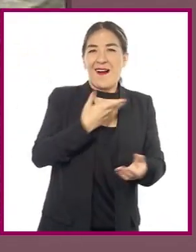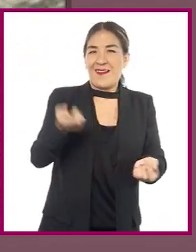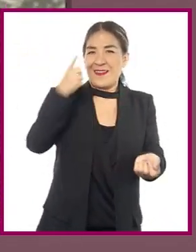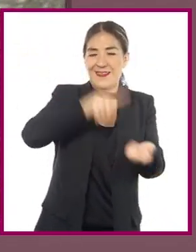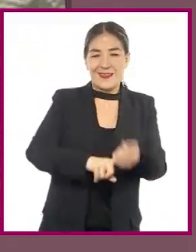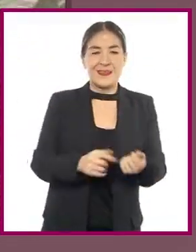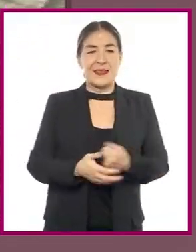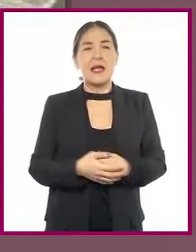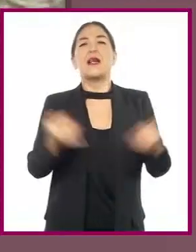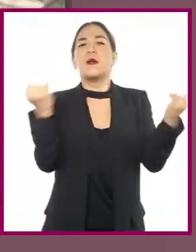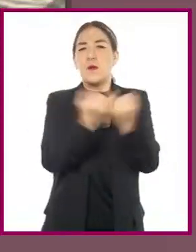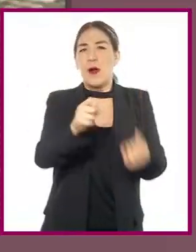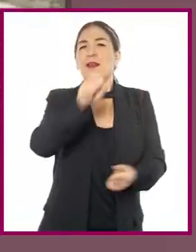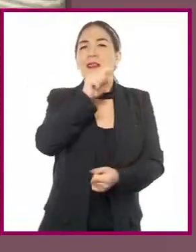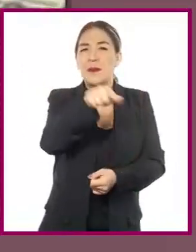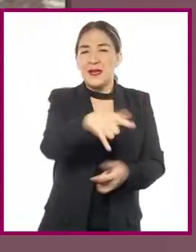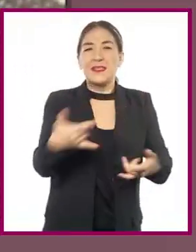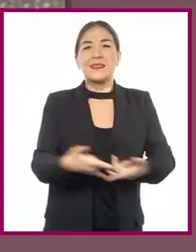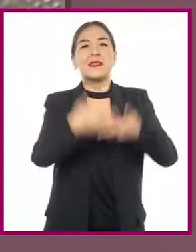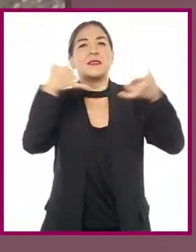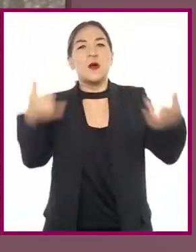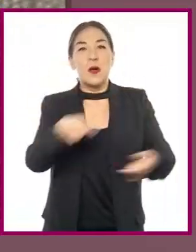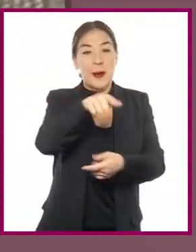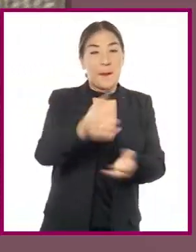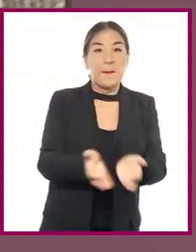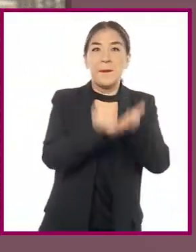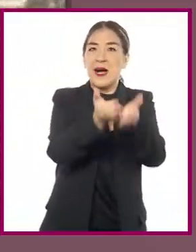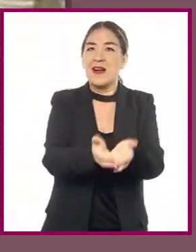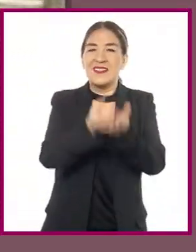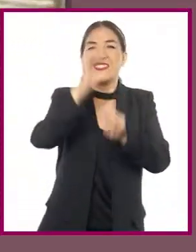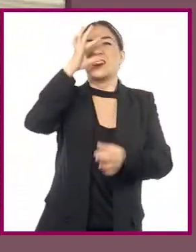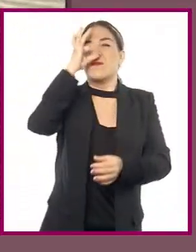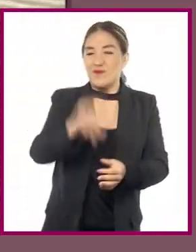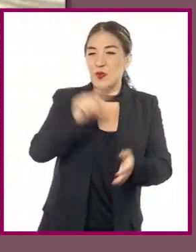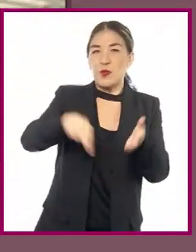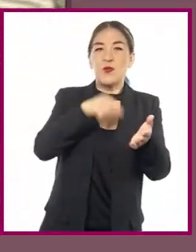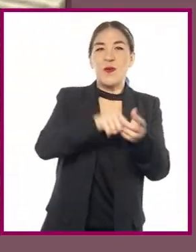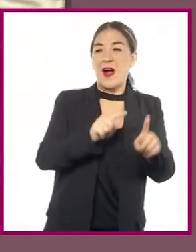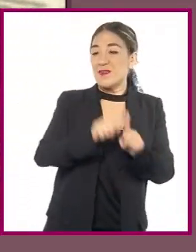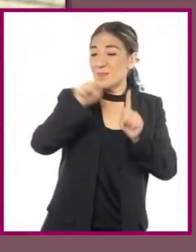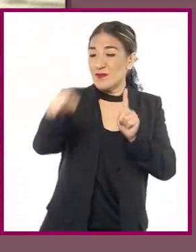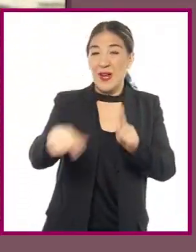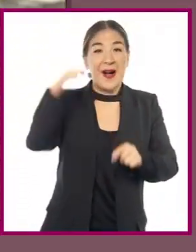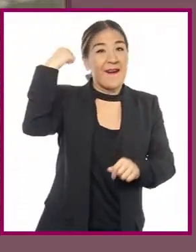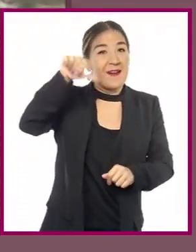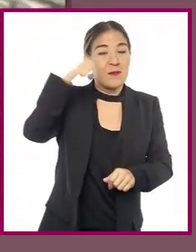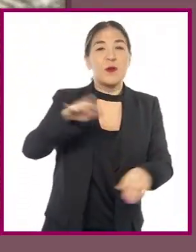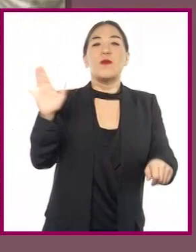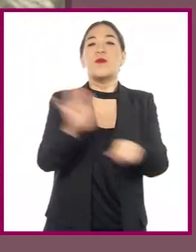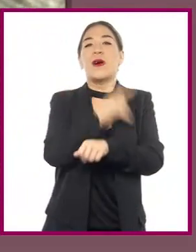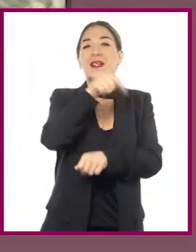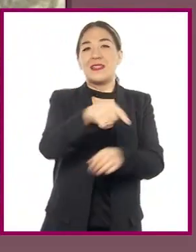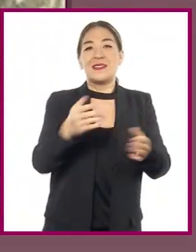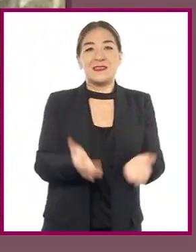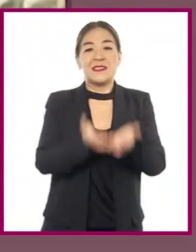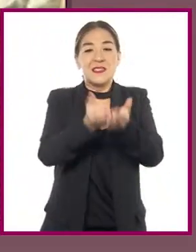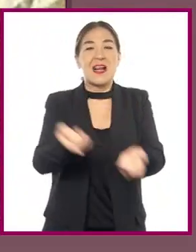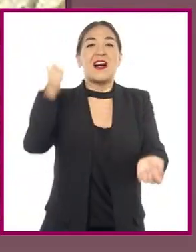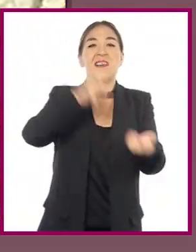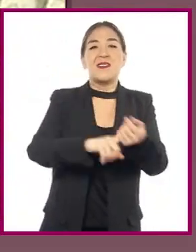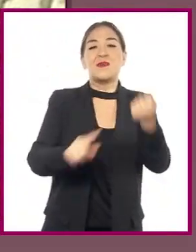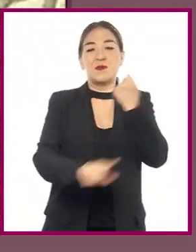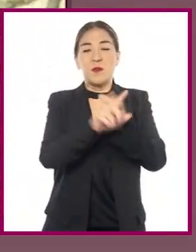También se sabe de historias de barcos que no alcanzaron a llegar al puerto de Acapulco, porque se estrellaron contra